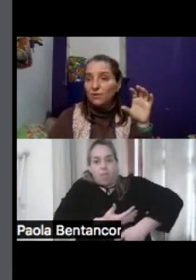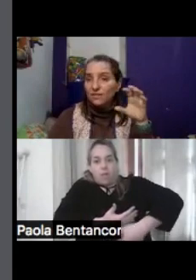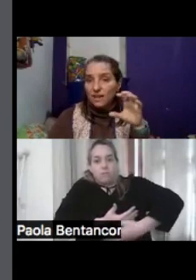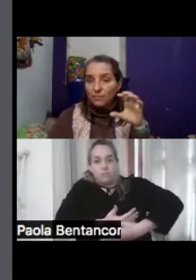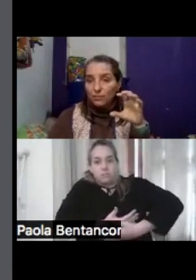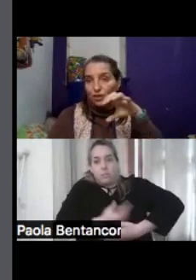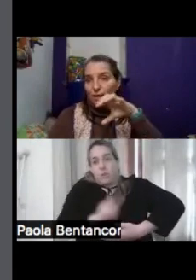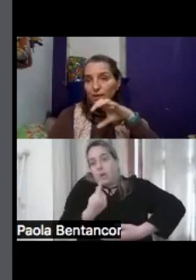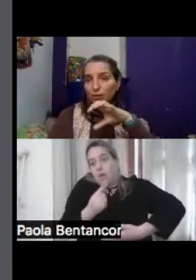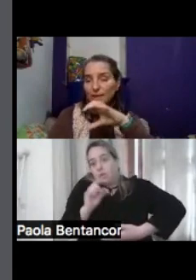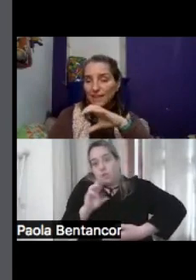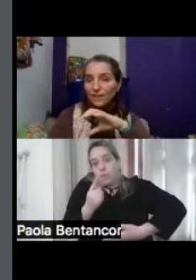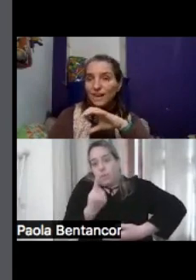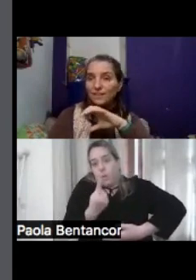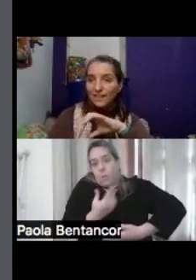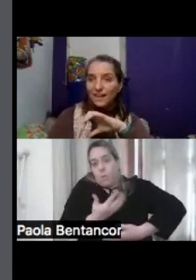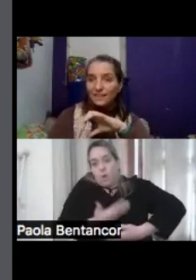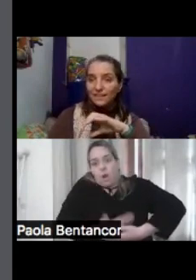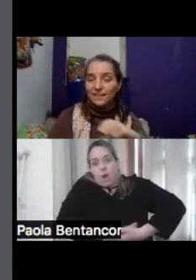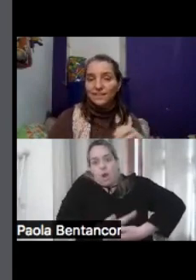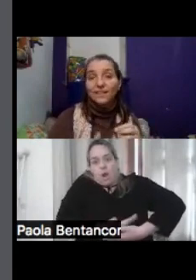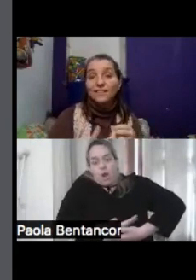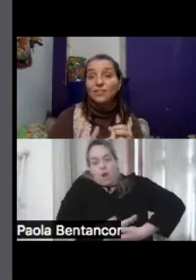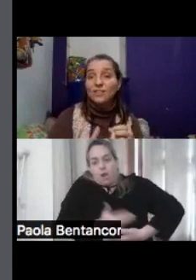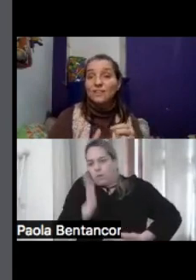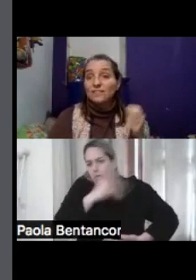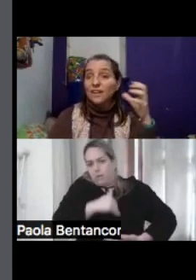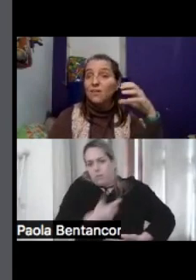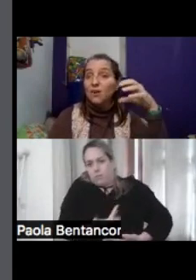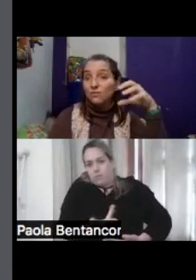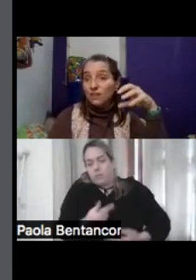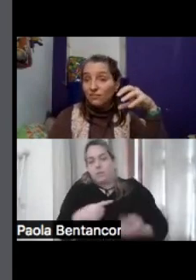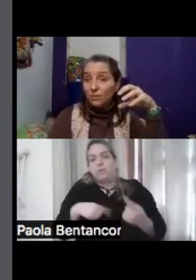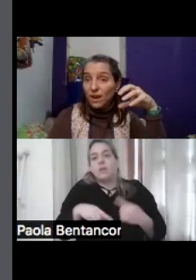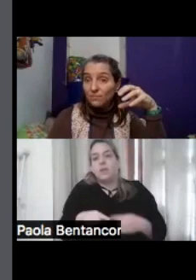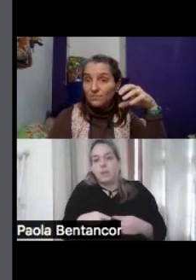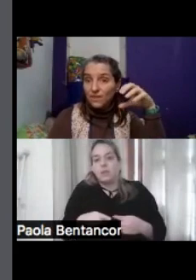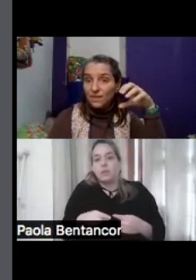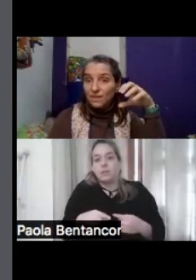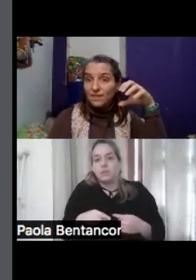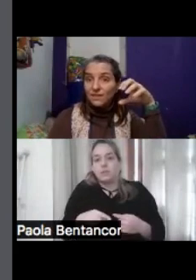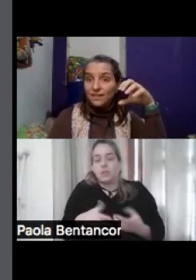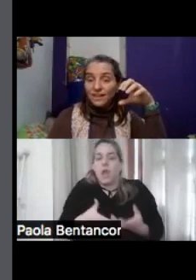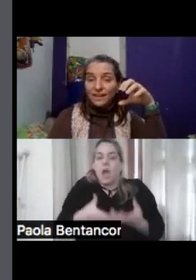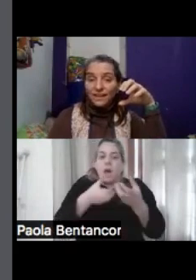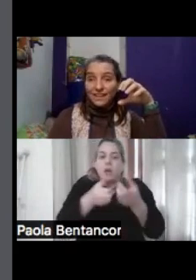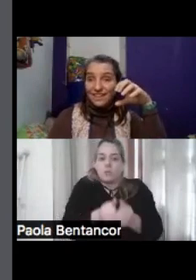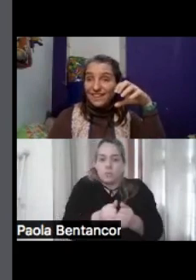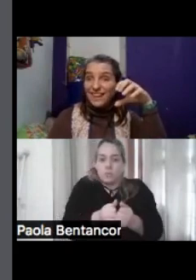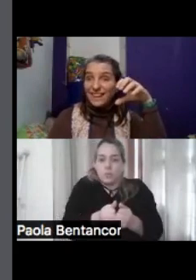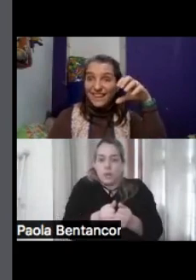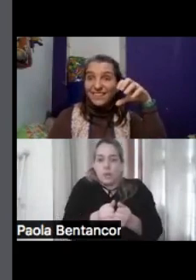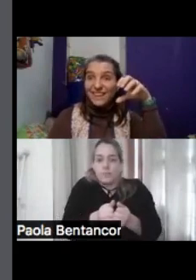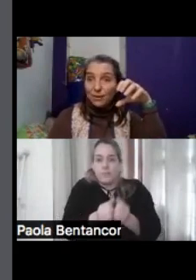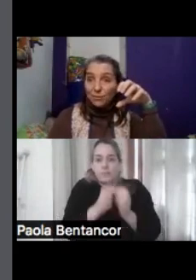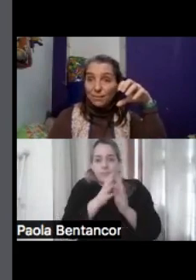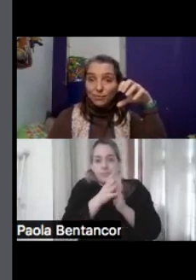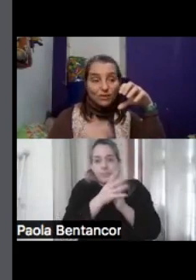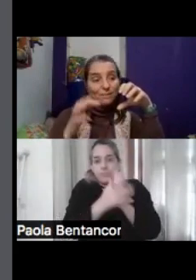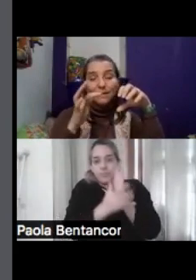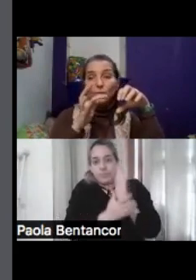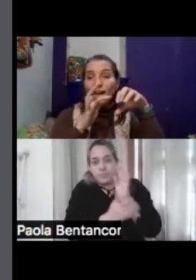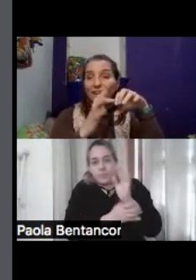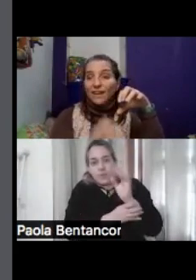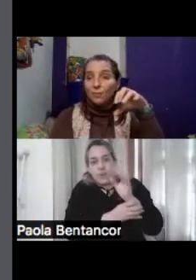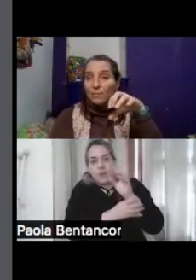le alcanzaba la fuerza y el posicionamiento para lograr dar la teta. Entonces se trabajó con una férula estática que dejaba